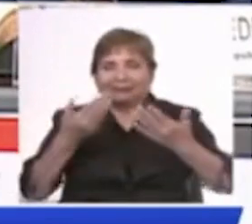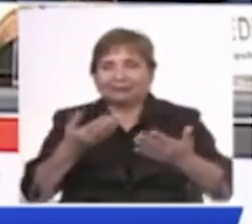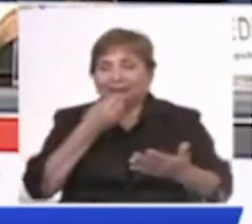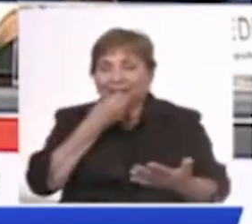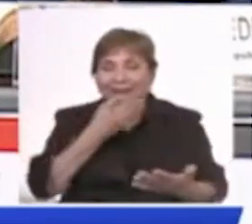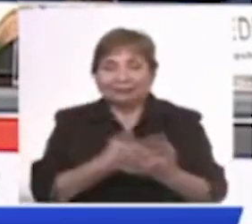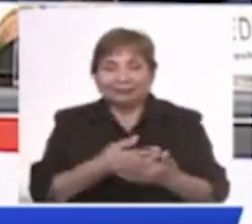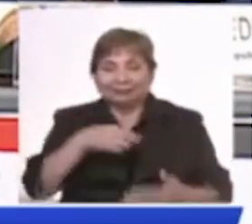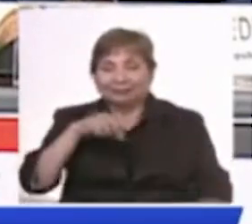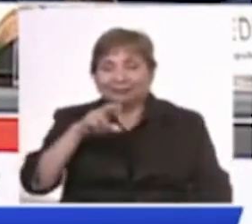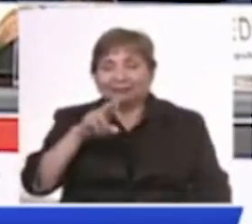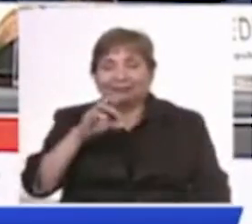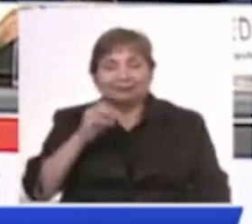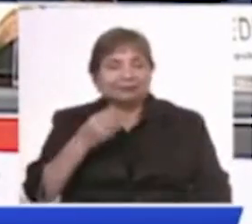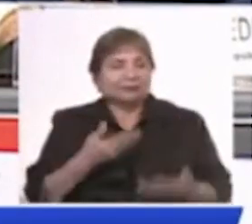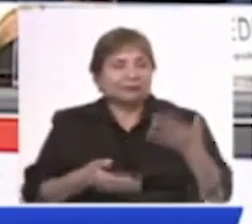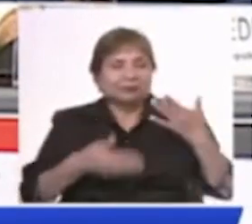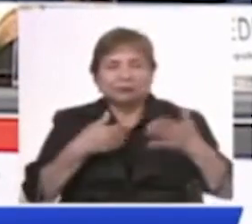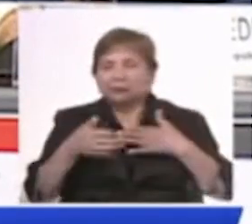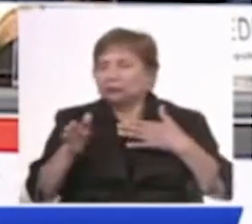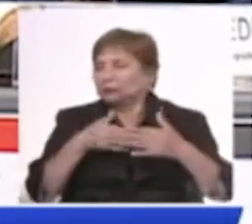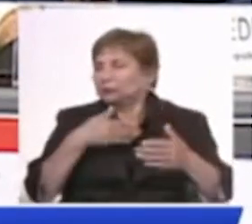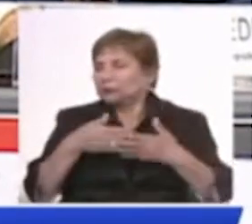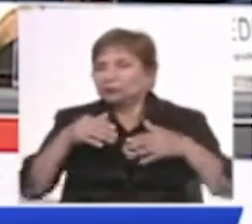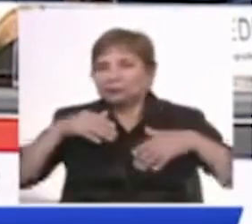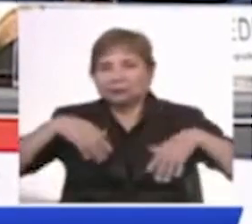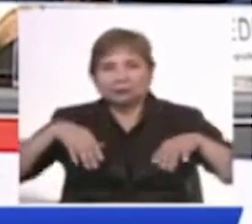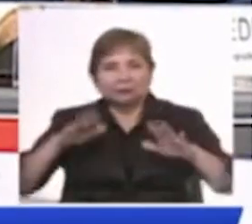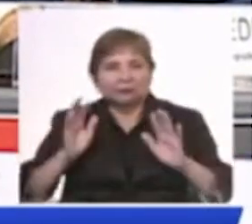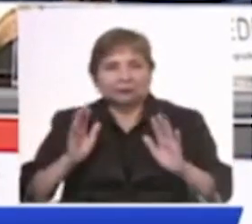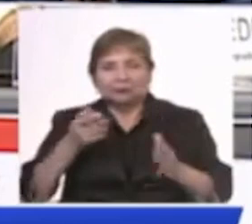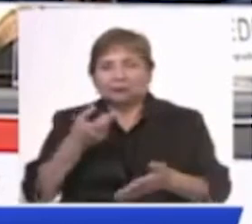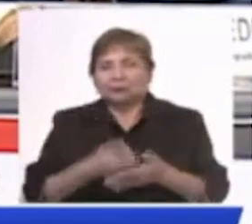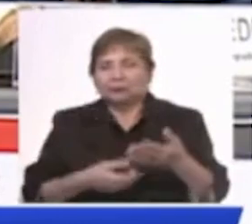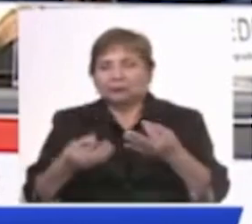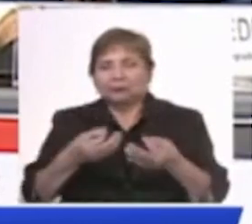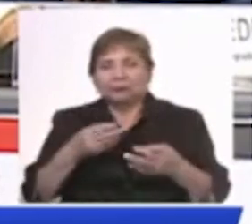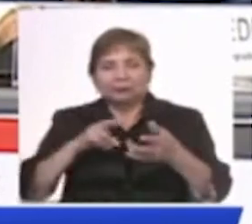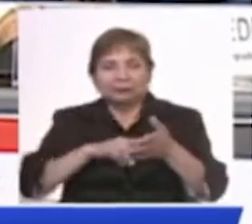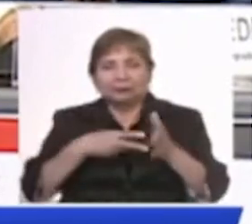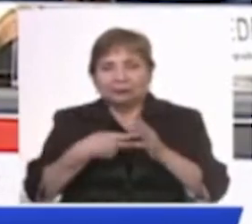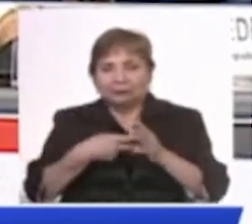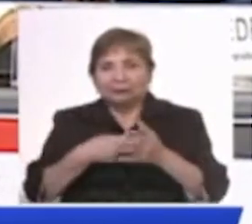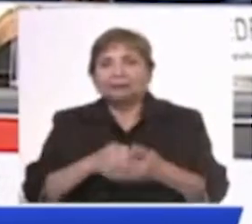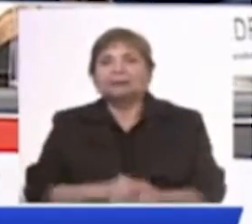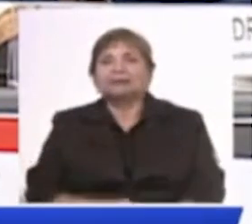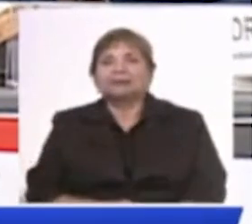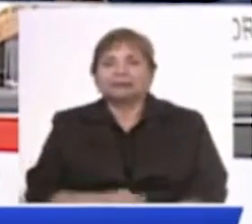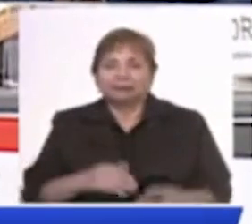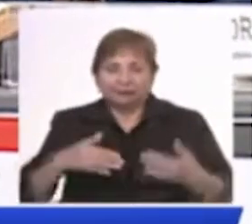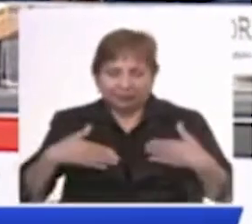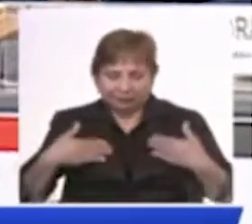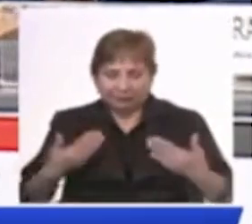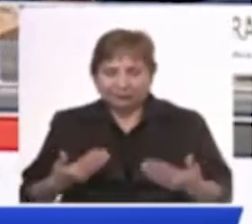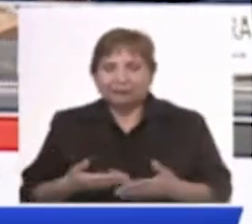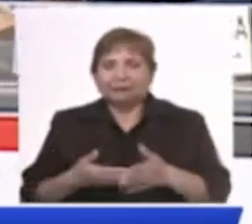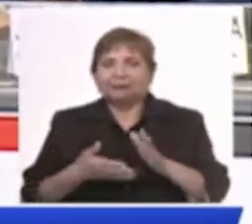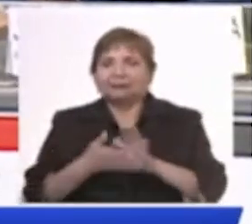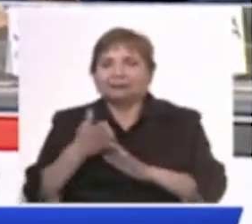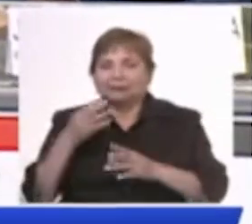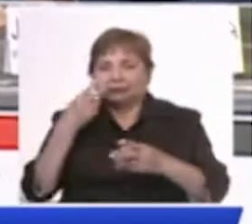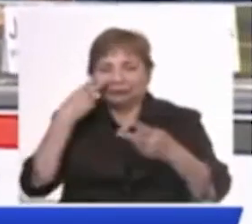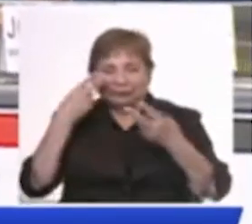buena pro a cualquier proveedor cuyo monto sea significativo, se pueda ir